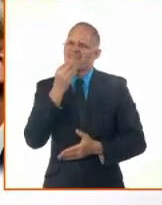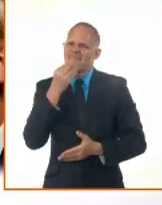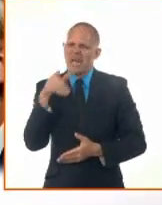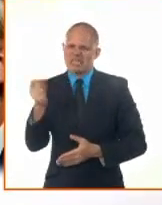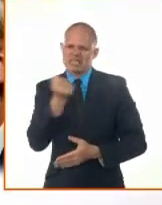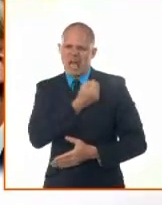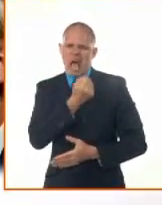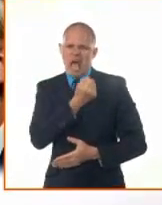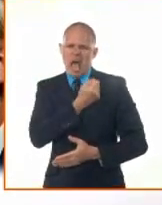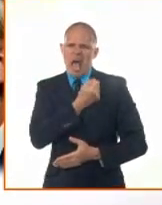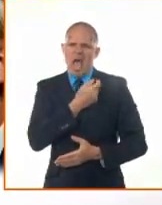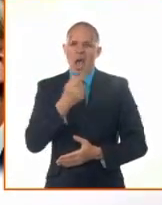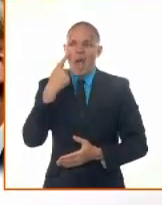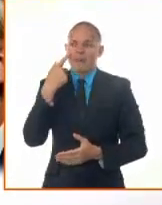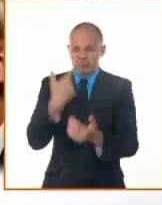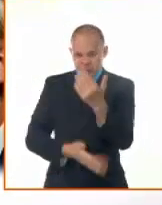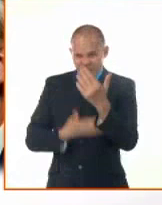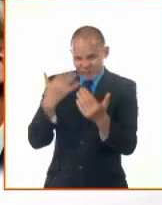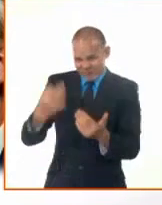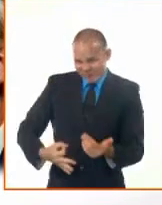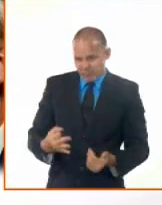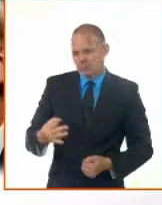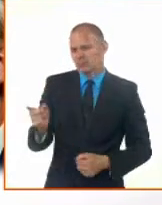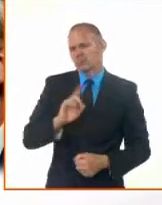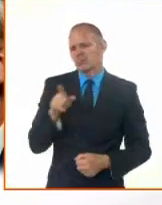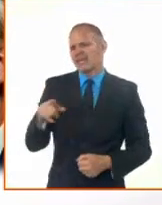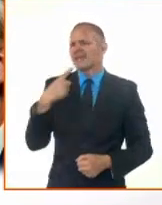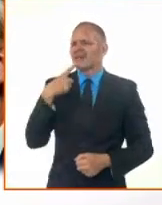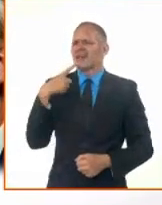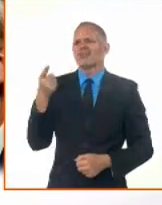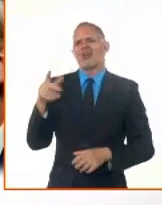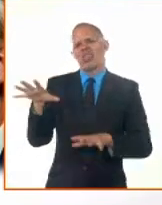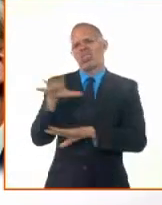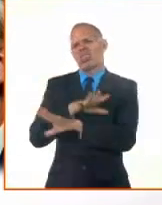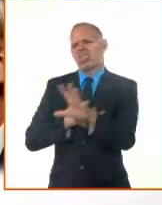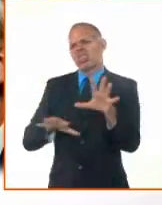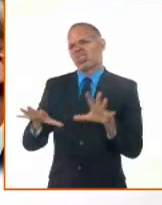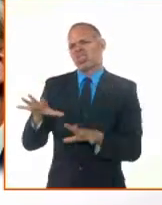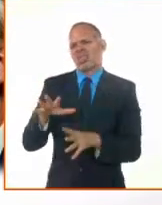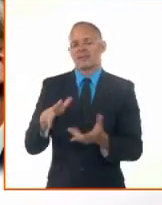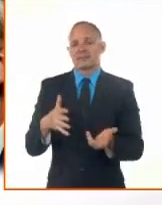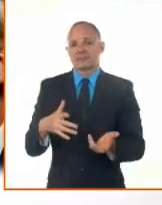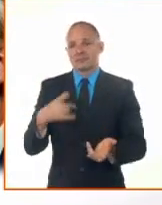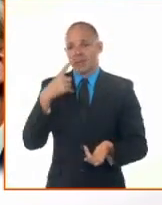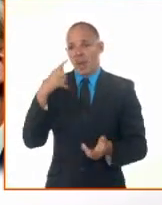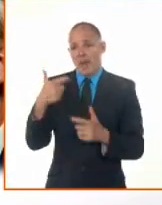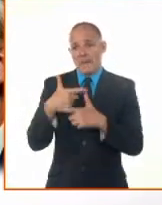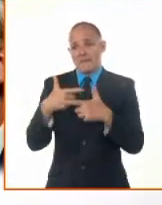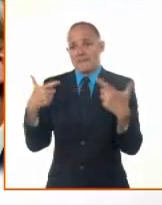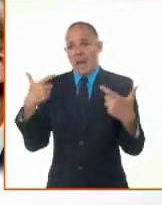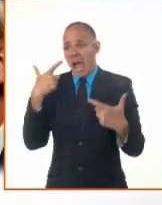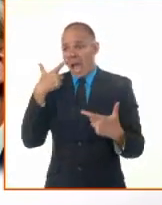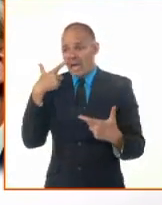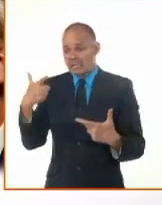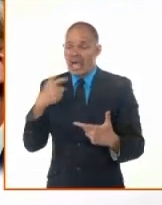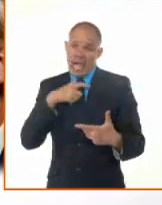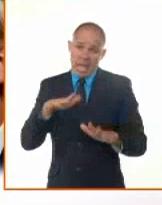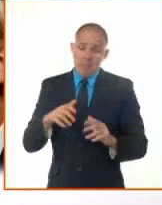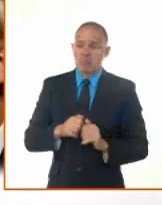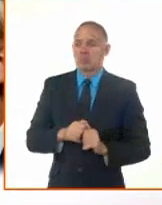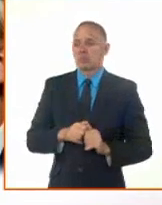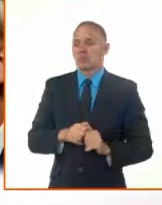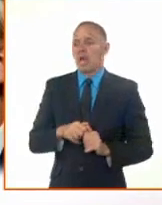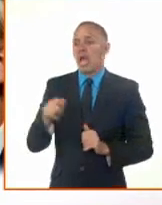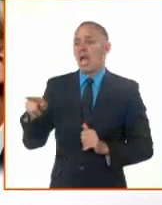que si no fuera porque Trump va a aspirar a la presidencia esta fiscalía este gobierno no hubiera acusado a Trump y